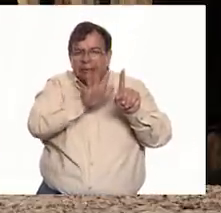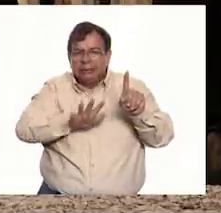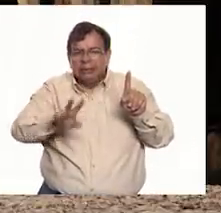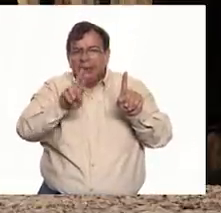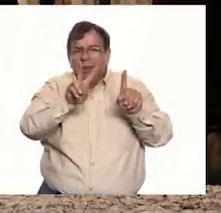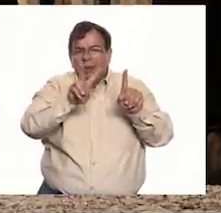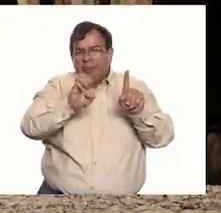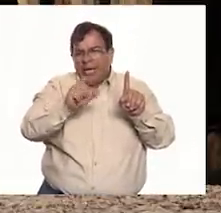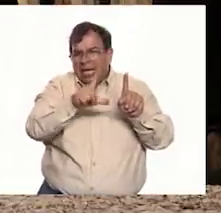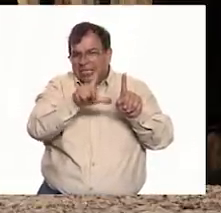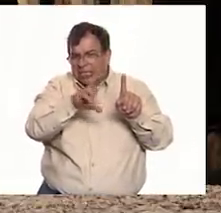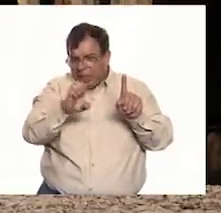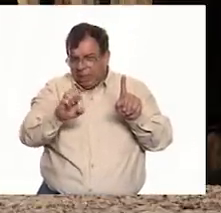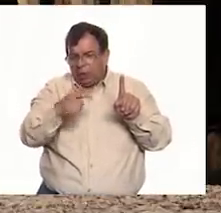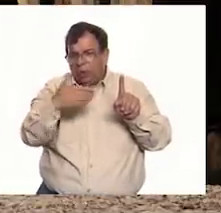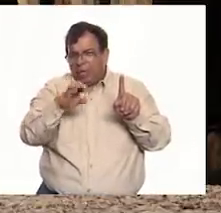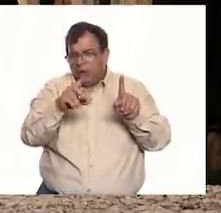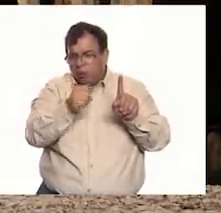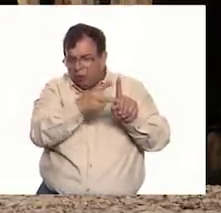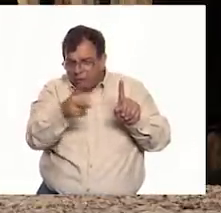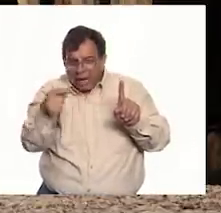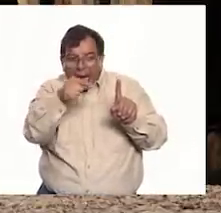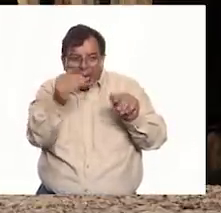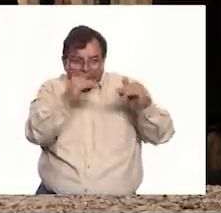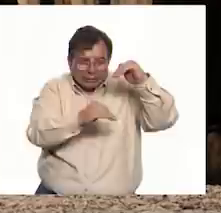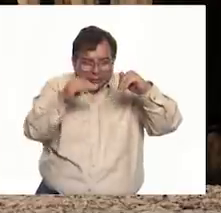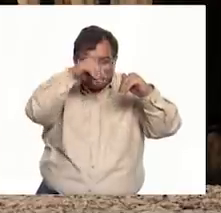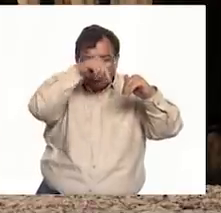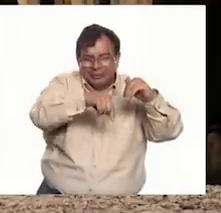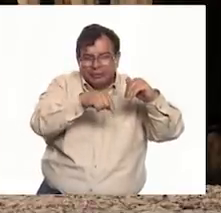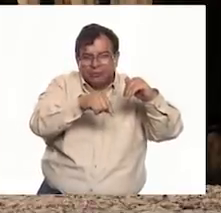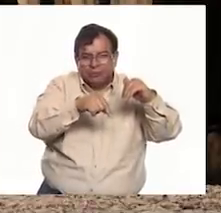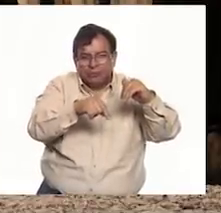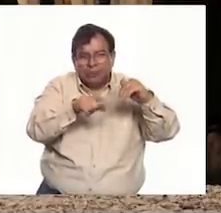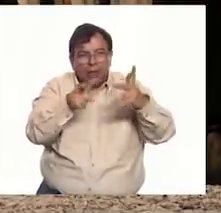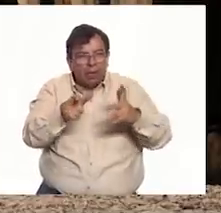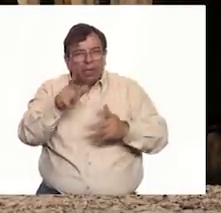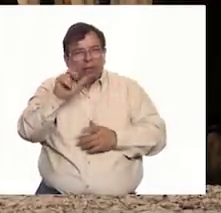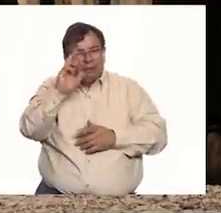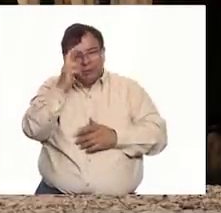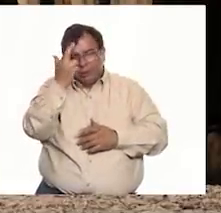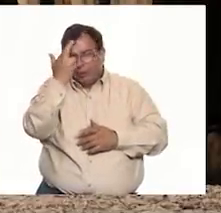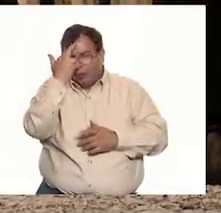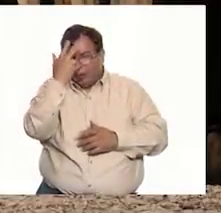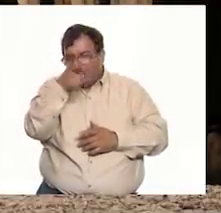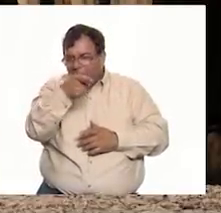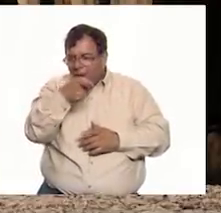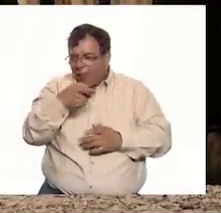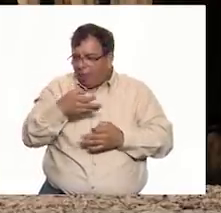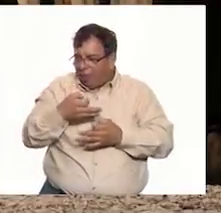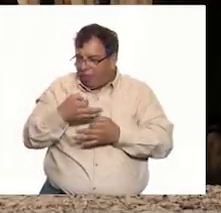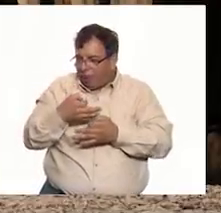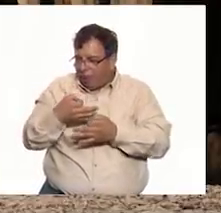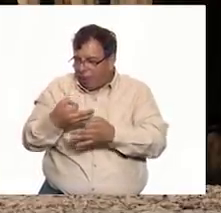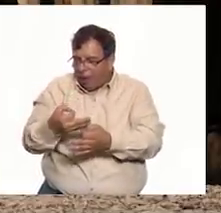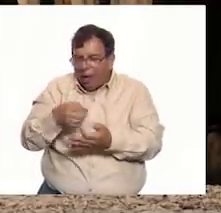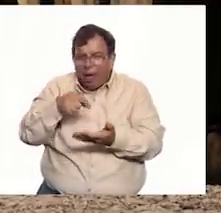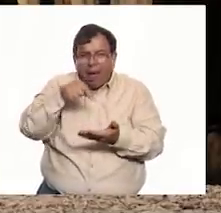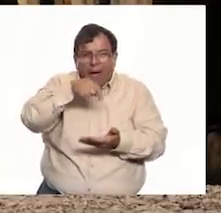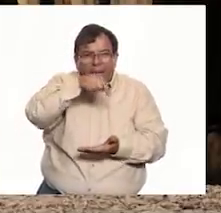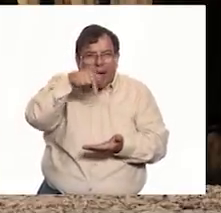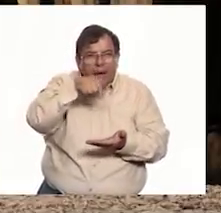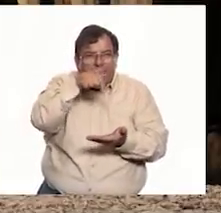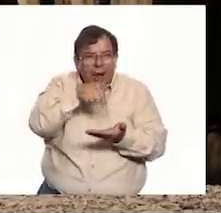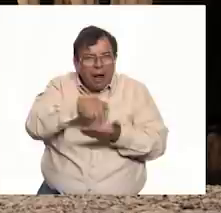Guadalupe está entre estas montañas. Además, ¿recuerdas que te llamó la atención que aquí es